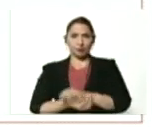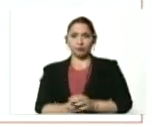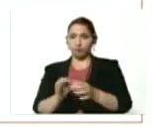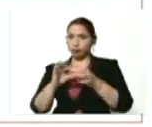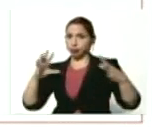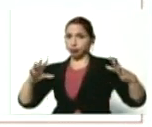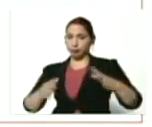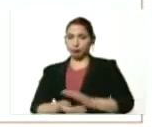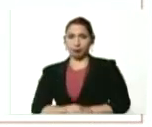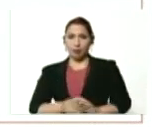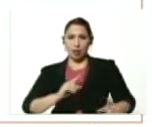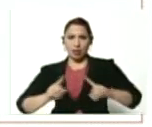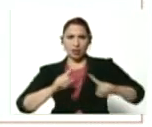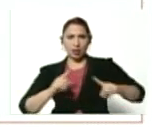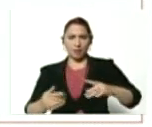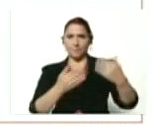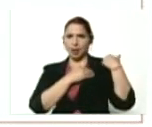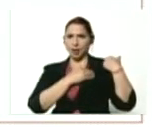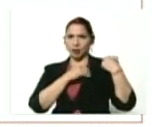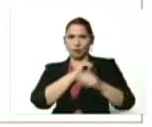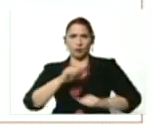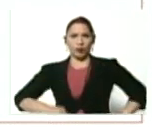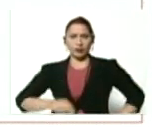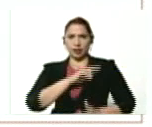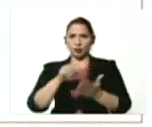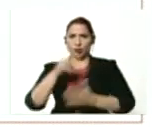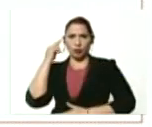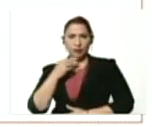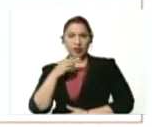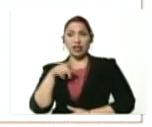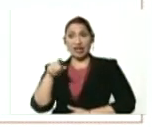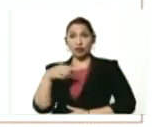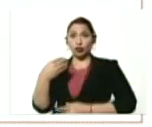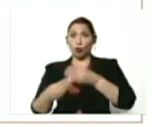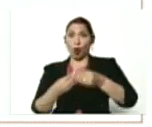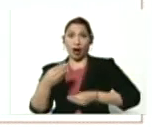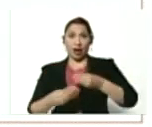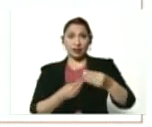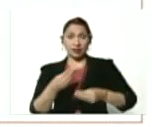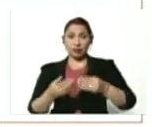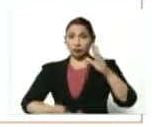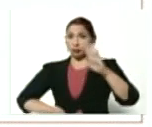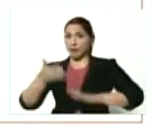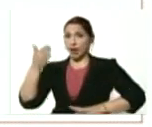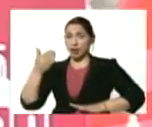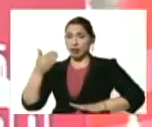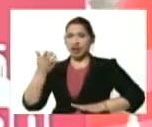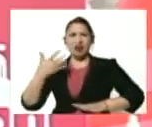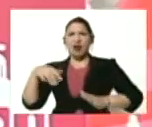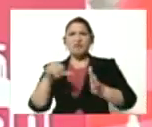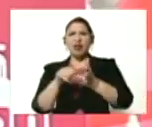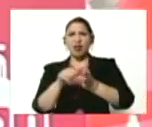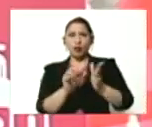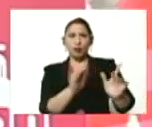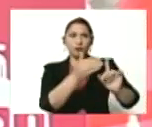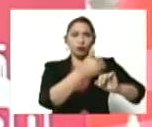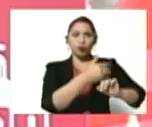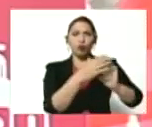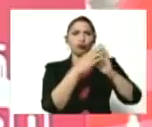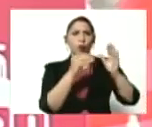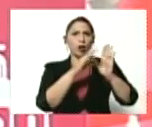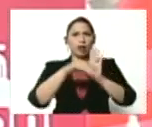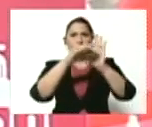de acciones de mando en la Fuerza Armada Nacional Bolivariana, y eso genera que se vaya para donde se refugian todos los